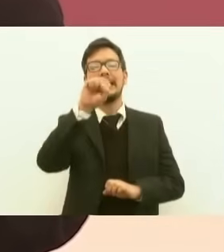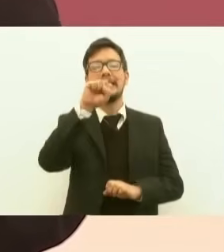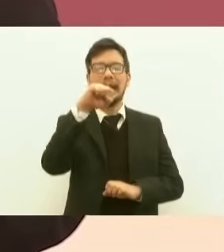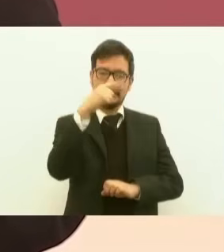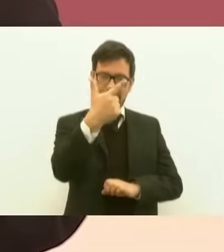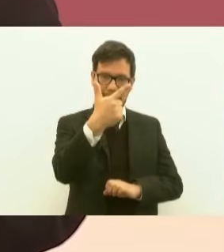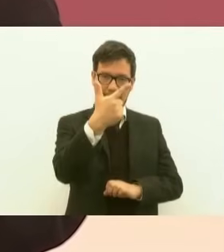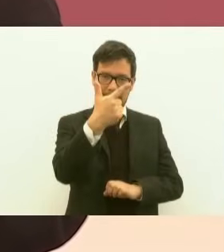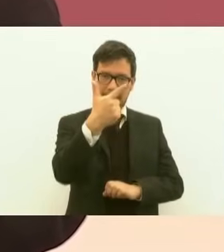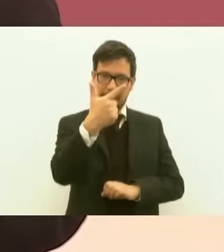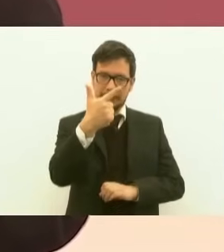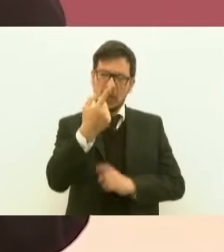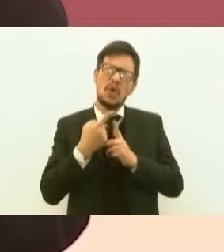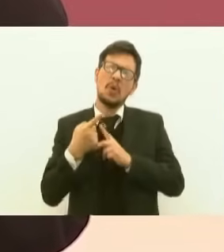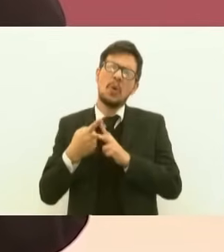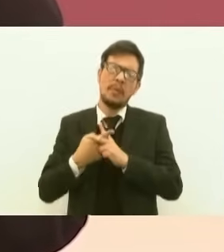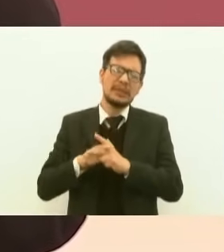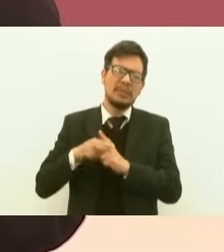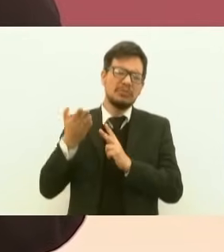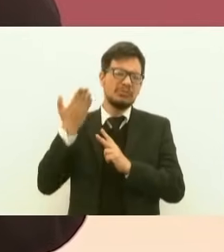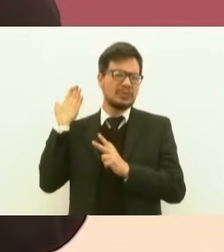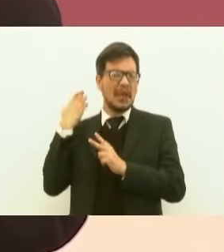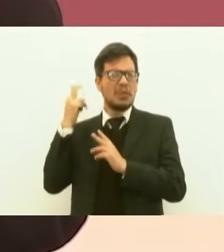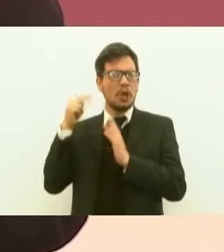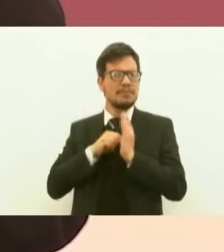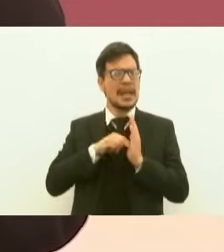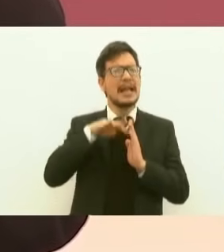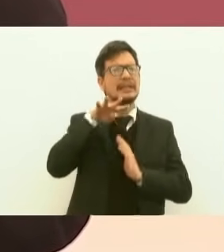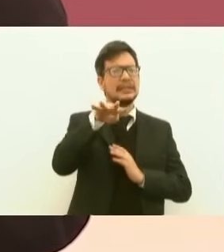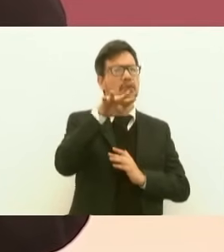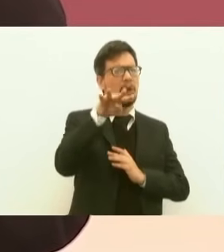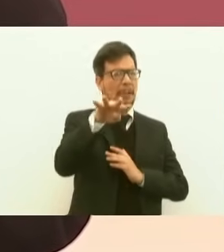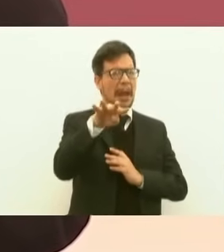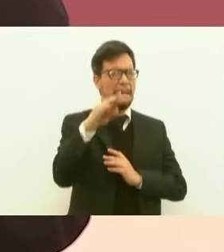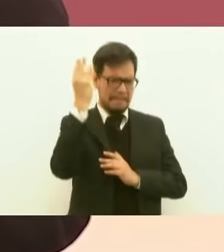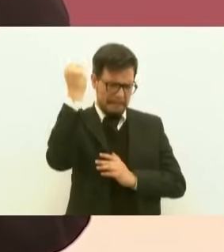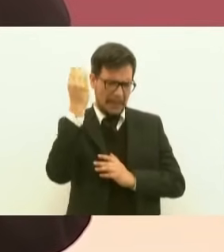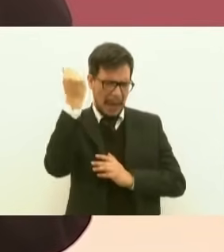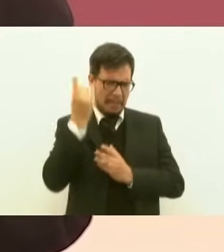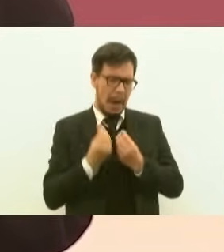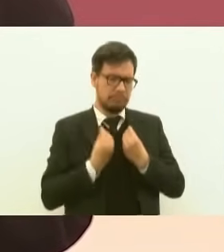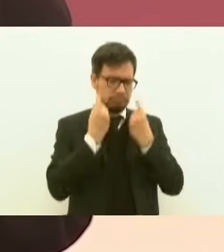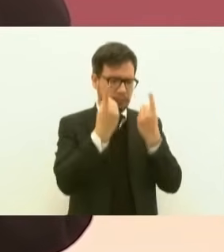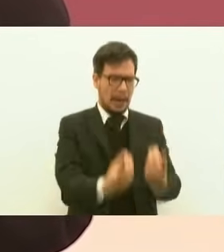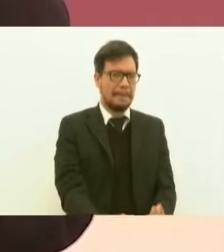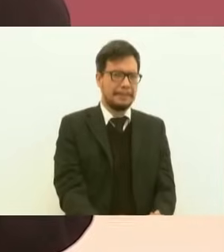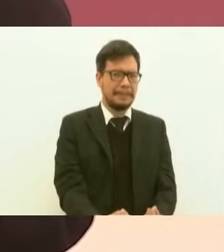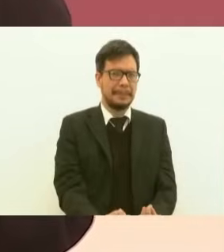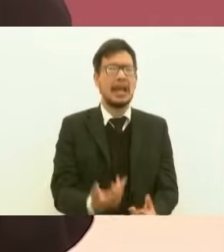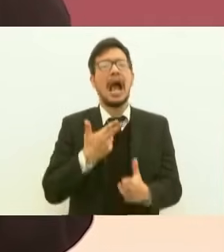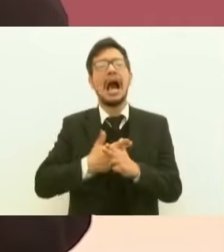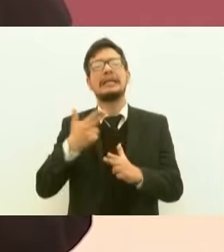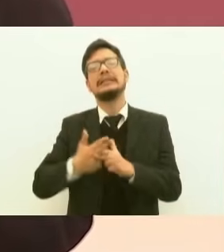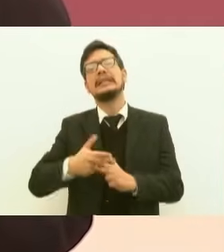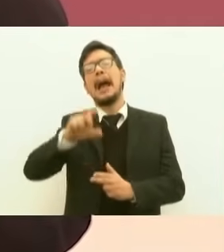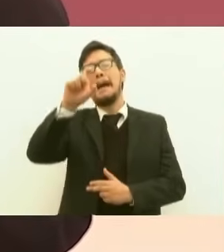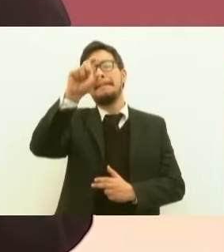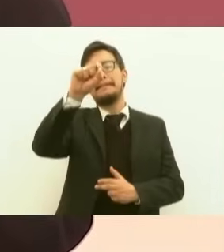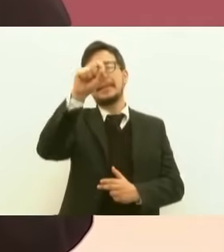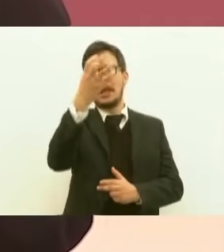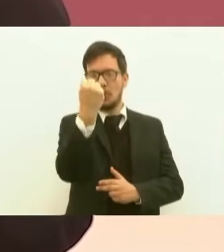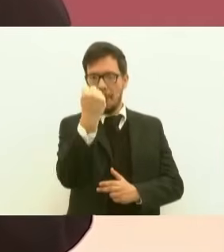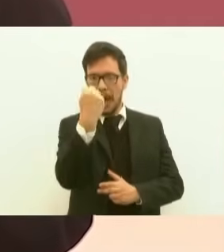Comenzamos desde el 2019 entregando esta pensión hasta 29 años, pero